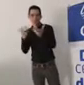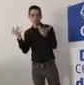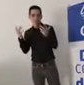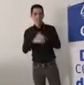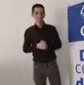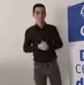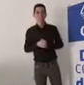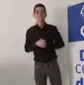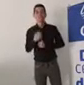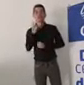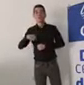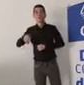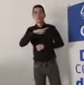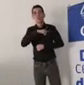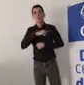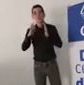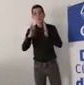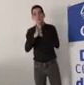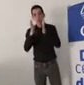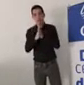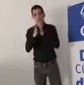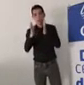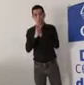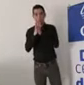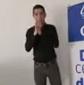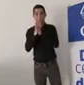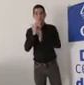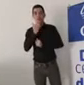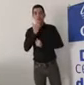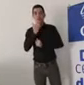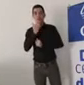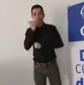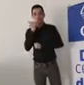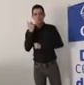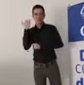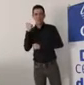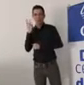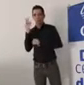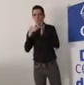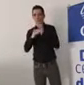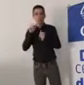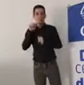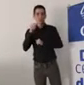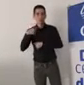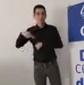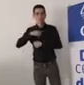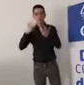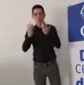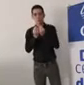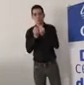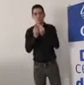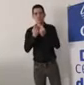participación estudiantil cuando tuvimos el plebiscito por la paz en el año 2016. Y aquí quiero dejar una anécdota. Yo antes